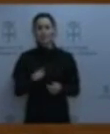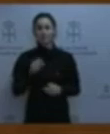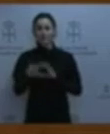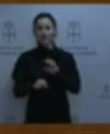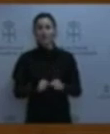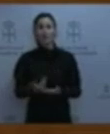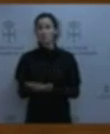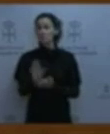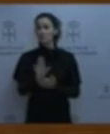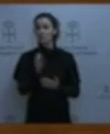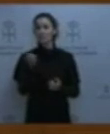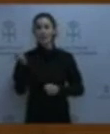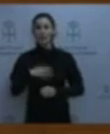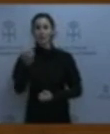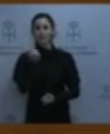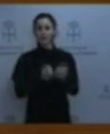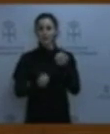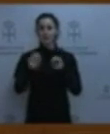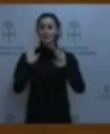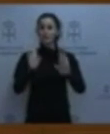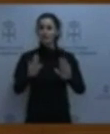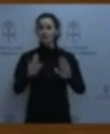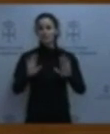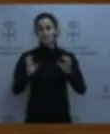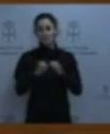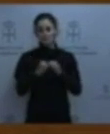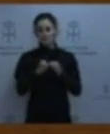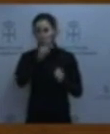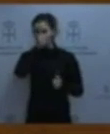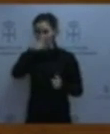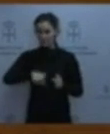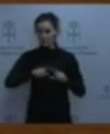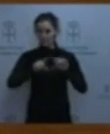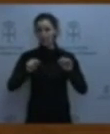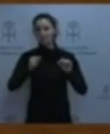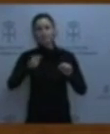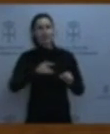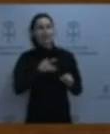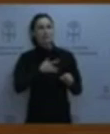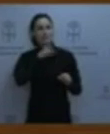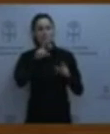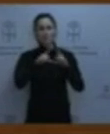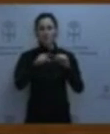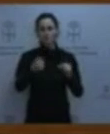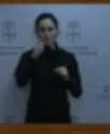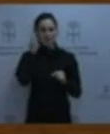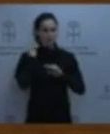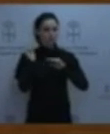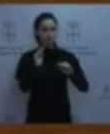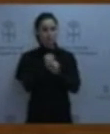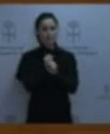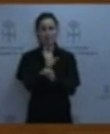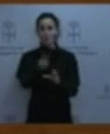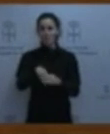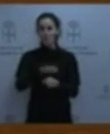demuestra el ahorro económico, sin embargo, el Partido Socialista en Asturias, desgraciadamente, para los asturianos y sus trabajadores, en lo público